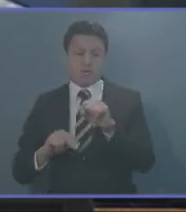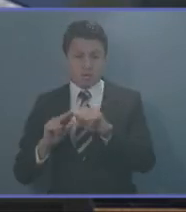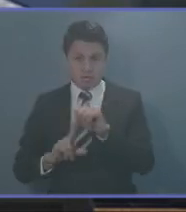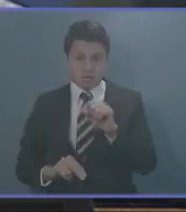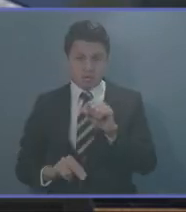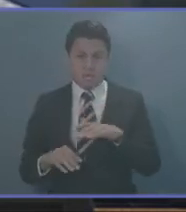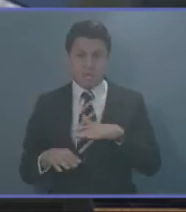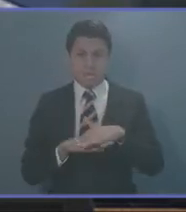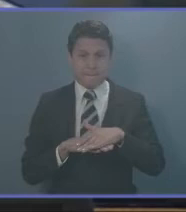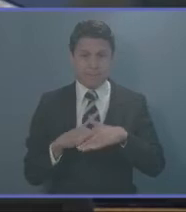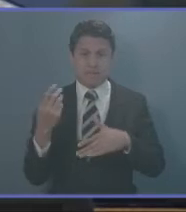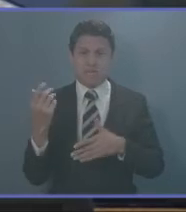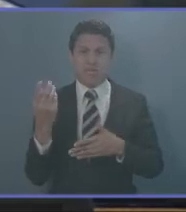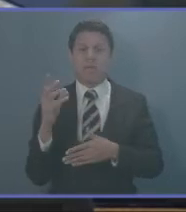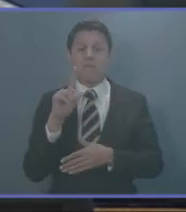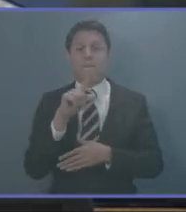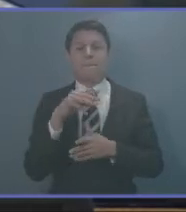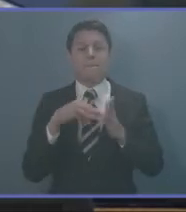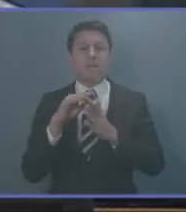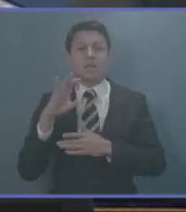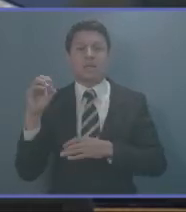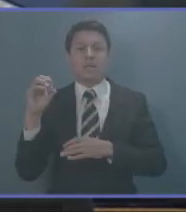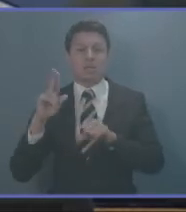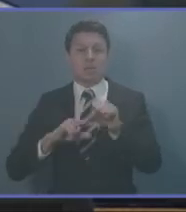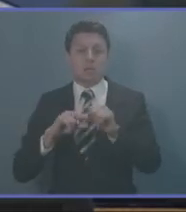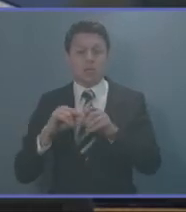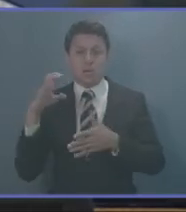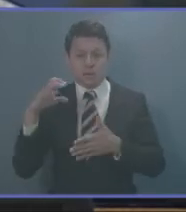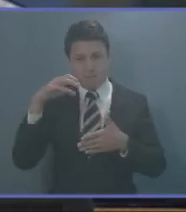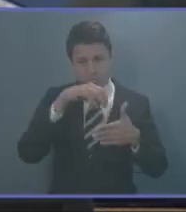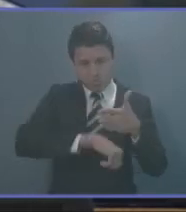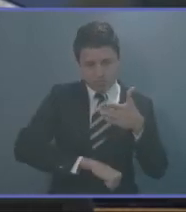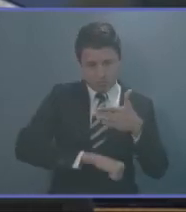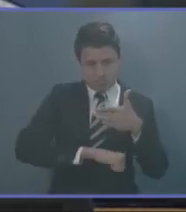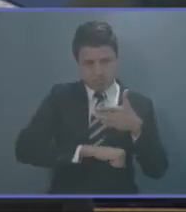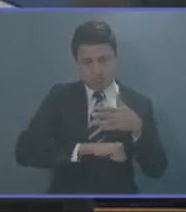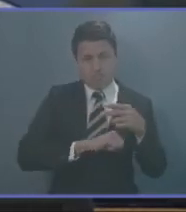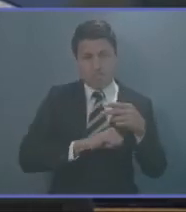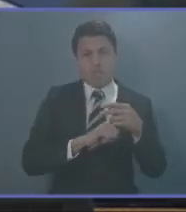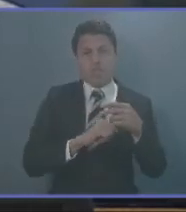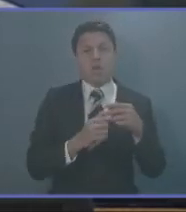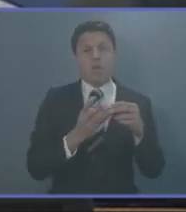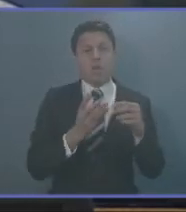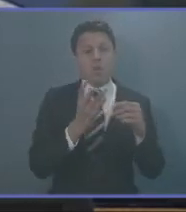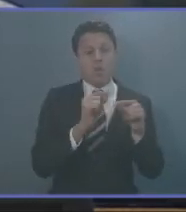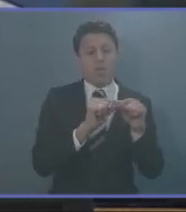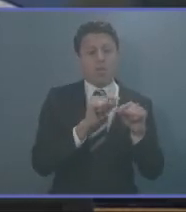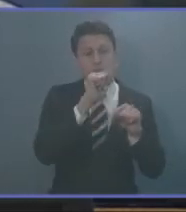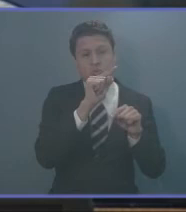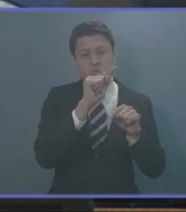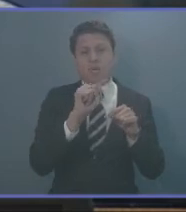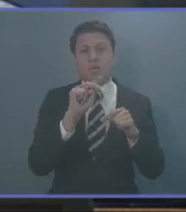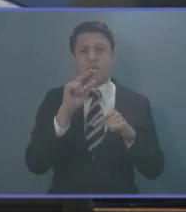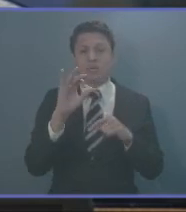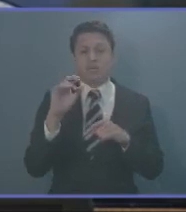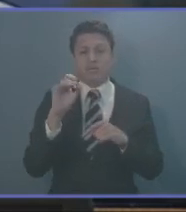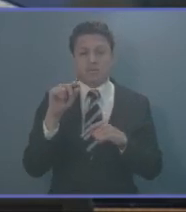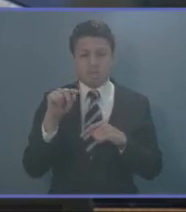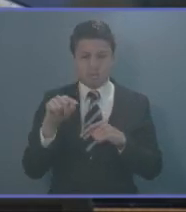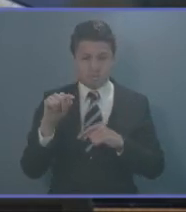$1,500 como cuota fija y 0.20 centavos sobre el exceso de